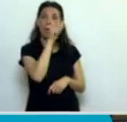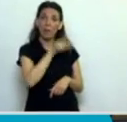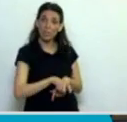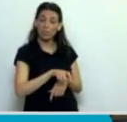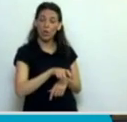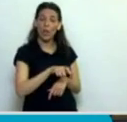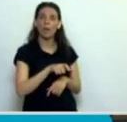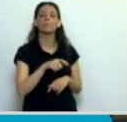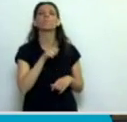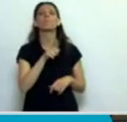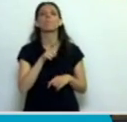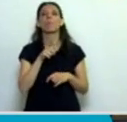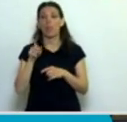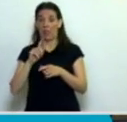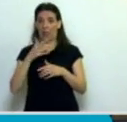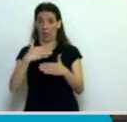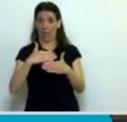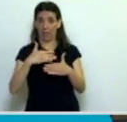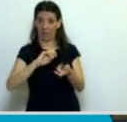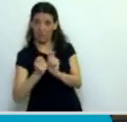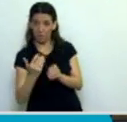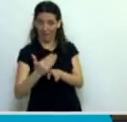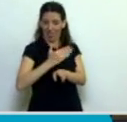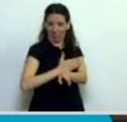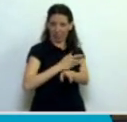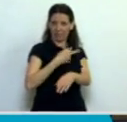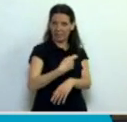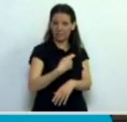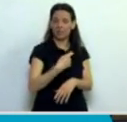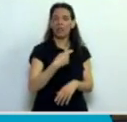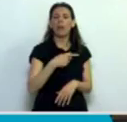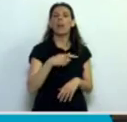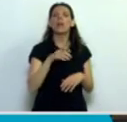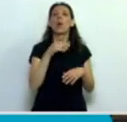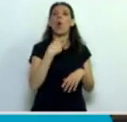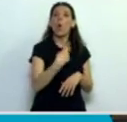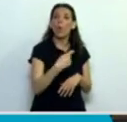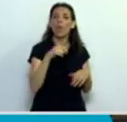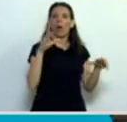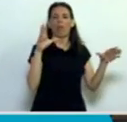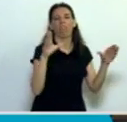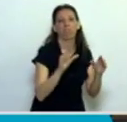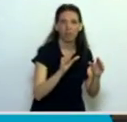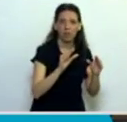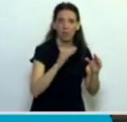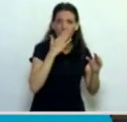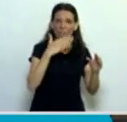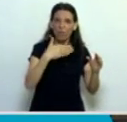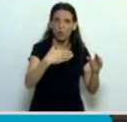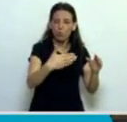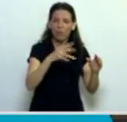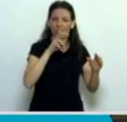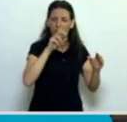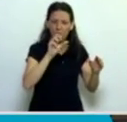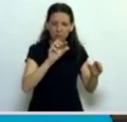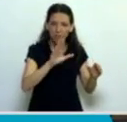jubilaron meses antes de la transformación del sistema vieron reducidos su fondo y sus pagos futuros en más